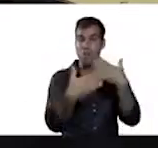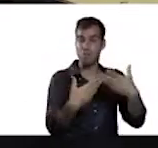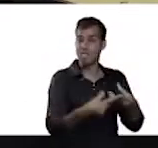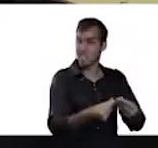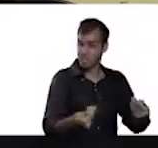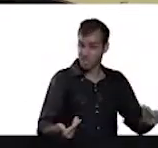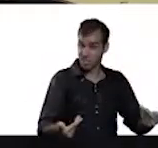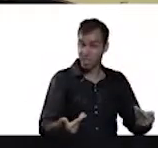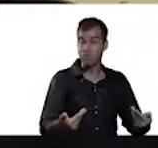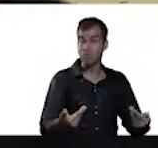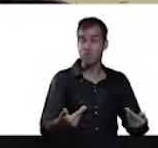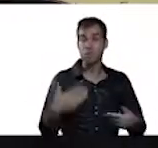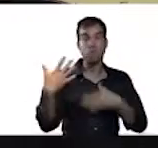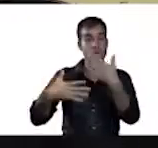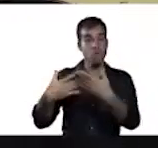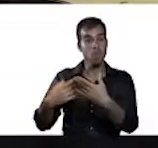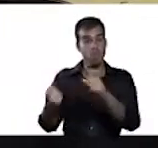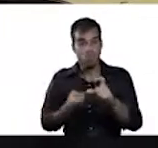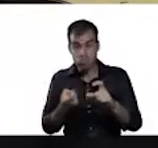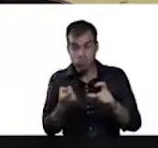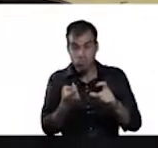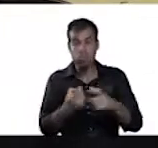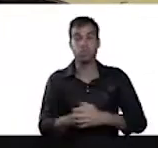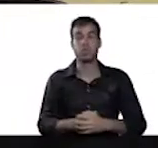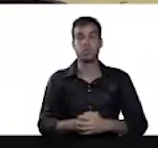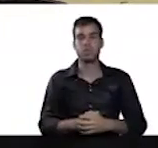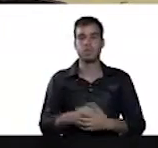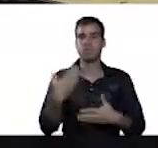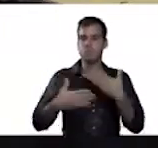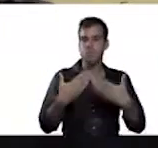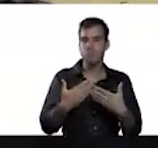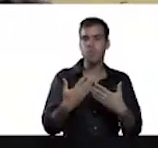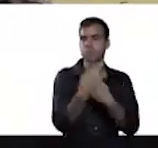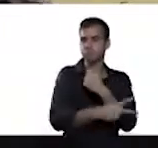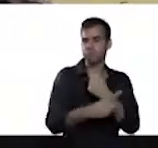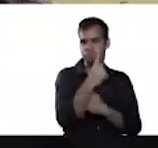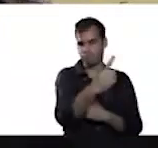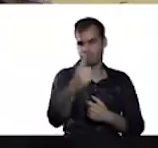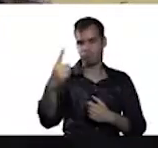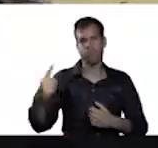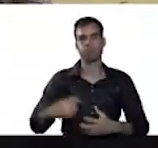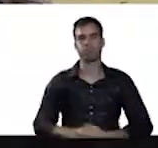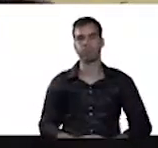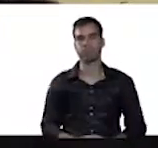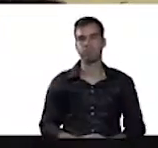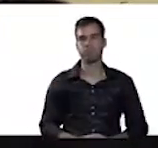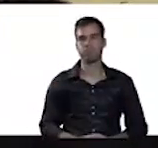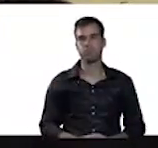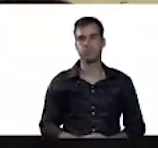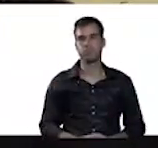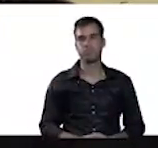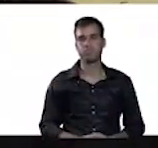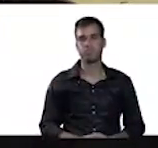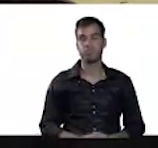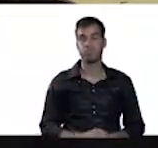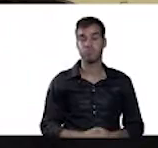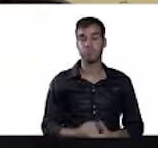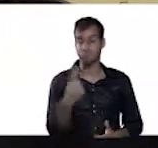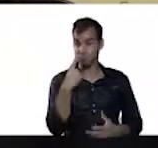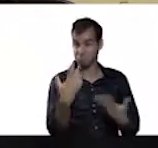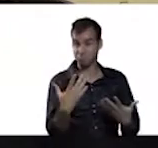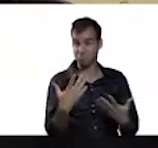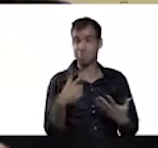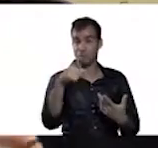tales como el problema de la tierra, el problema de la guerra y el problema de las nacionalidades. Tener en